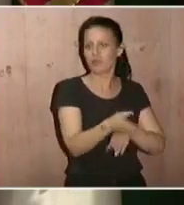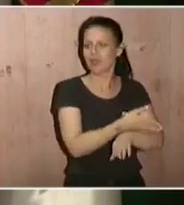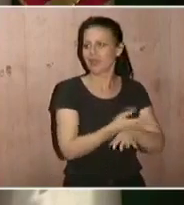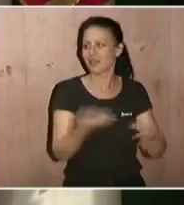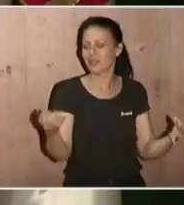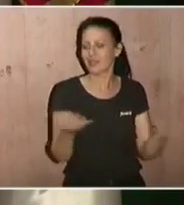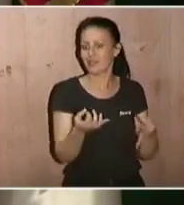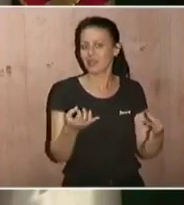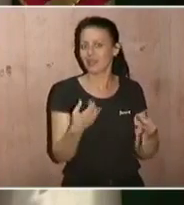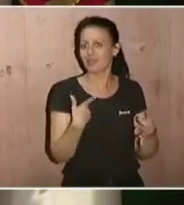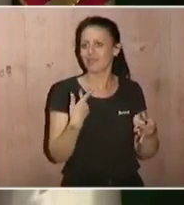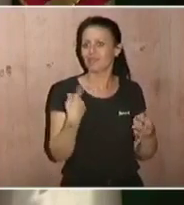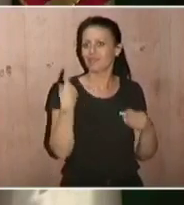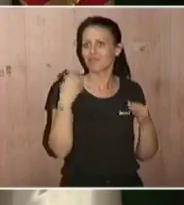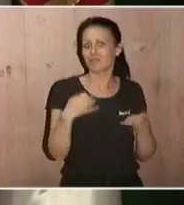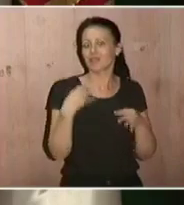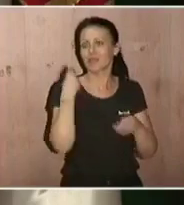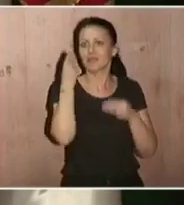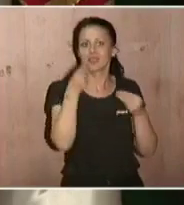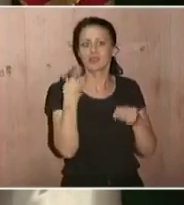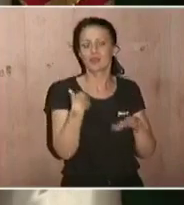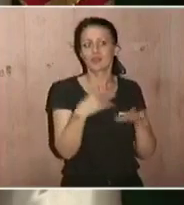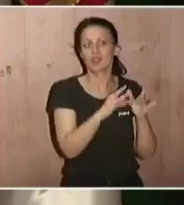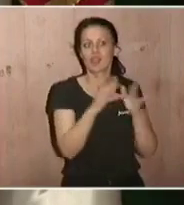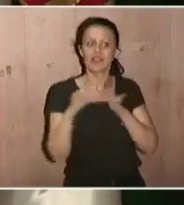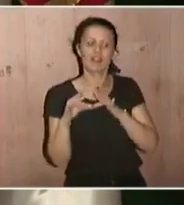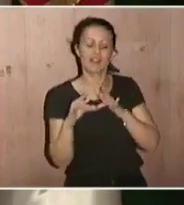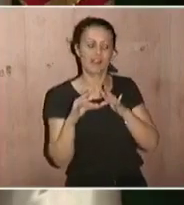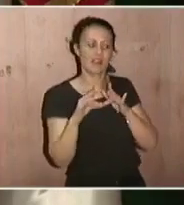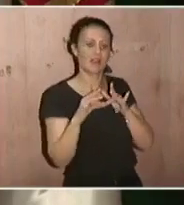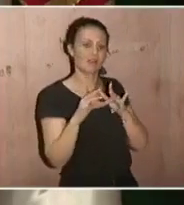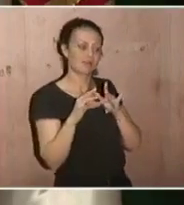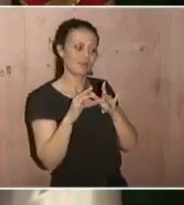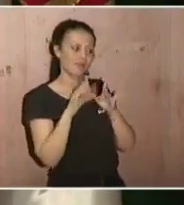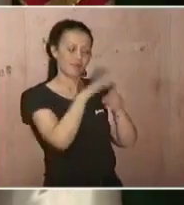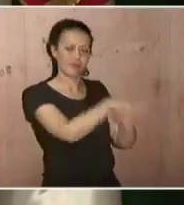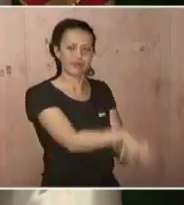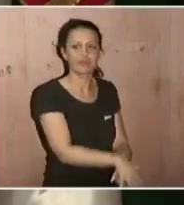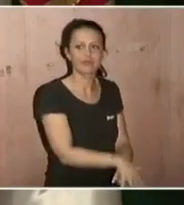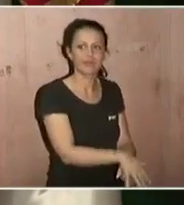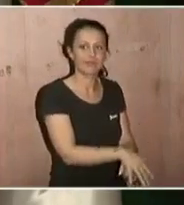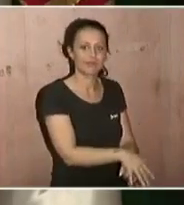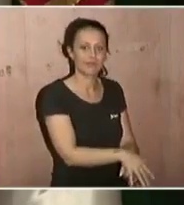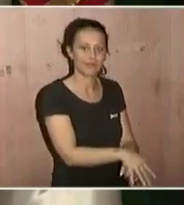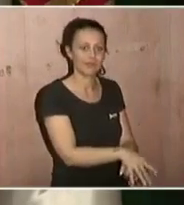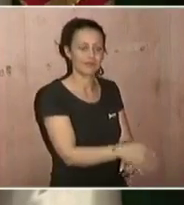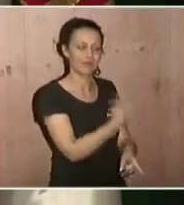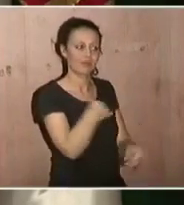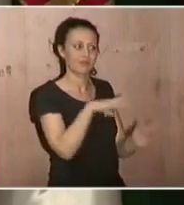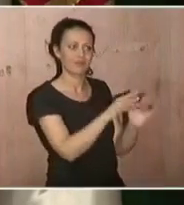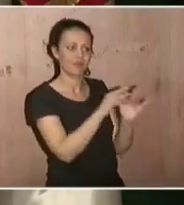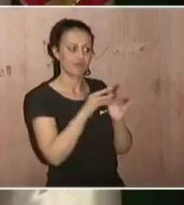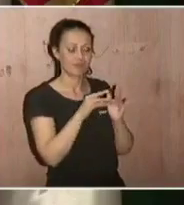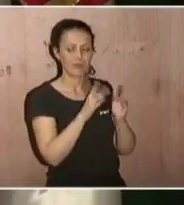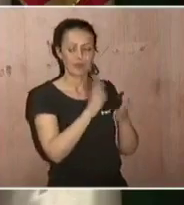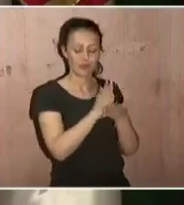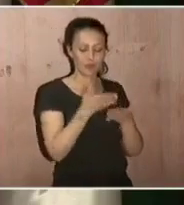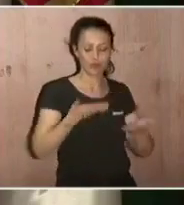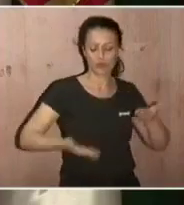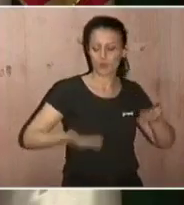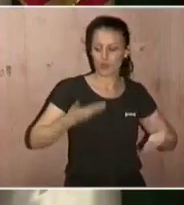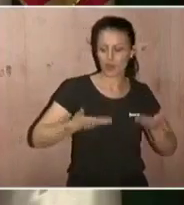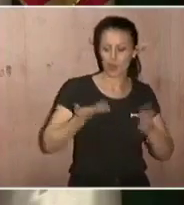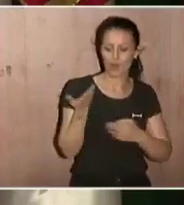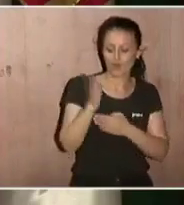de suponer que siempre tenemos que liderar los trabajos. En los estudios comparados podemos